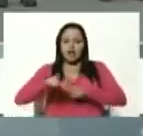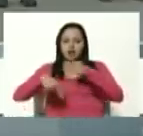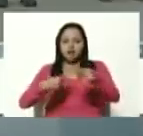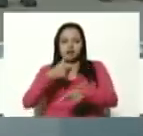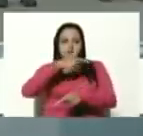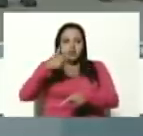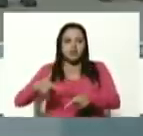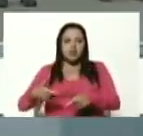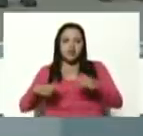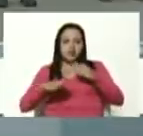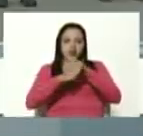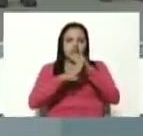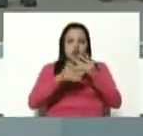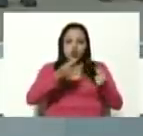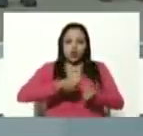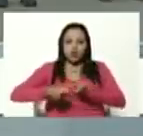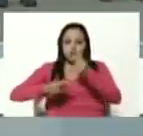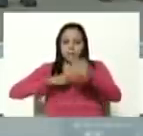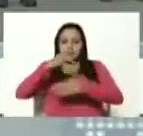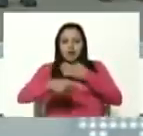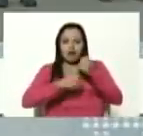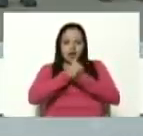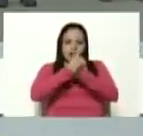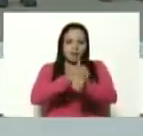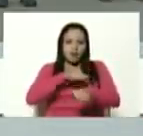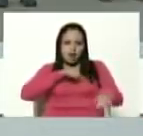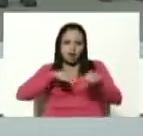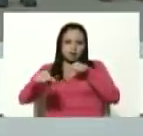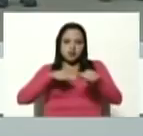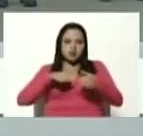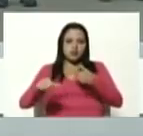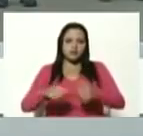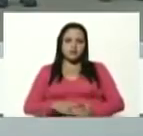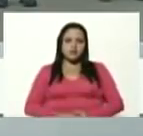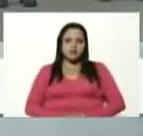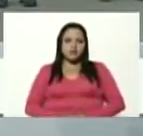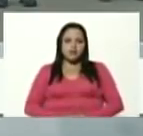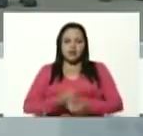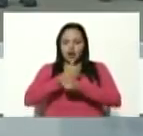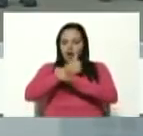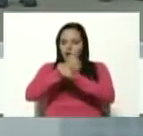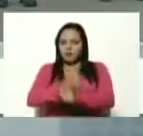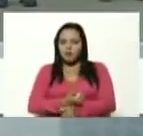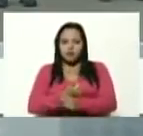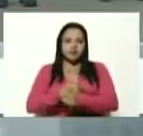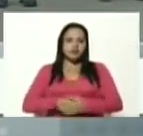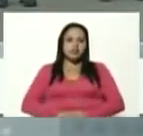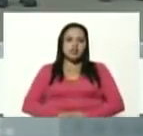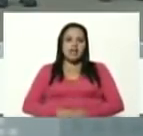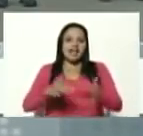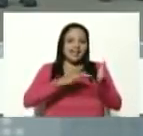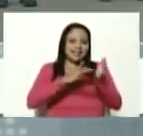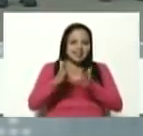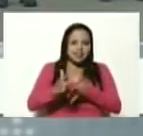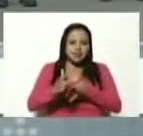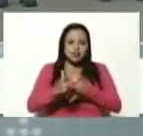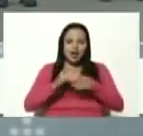del bloqueo económico. Plan Amor en Acción, Amor en Cristo, Acción en